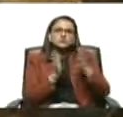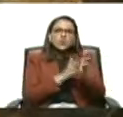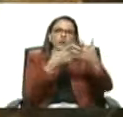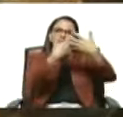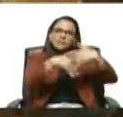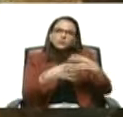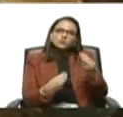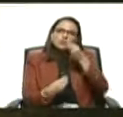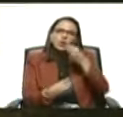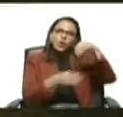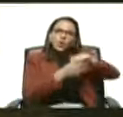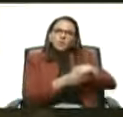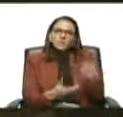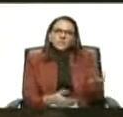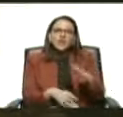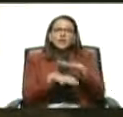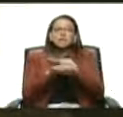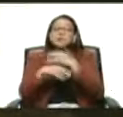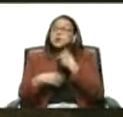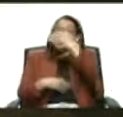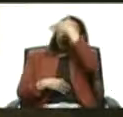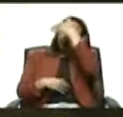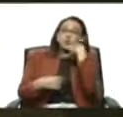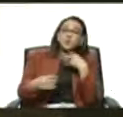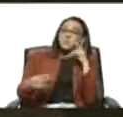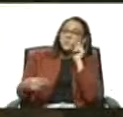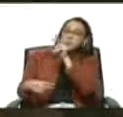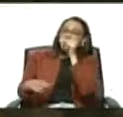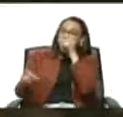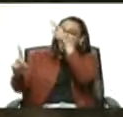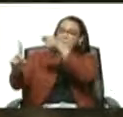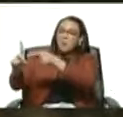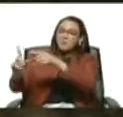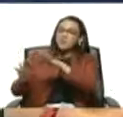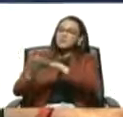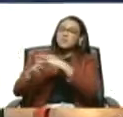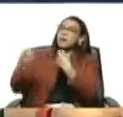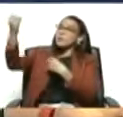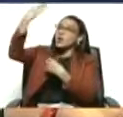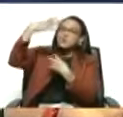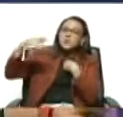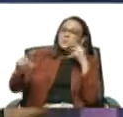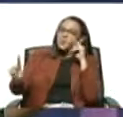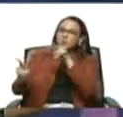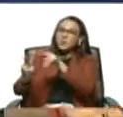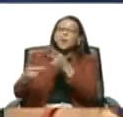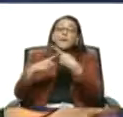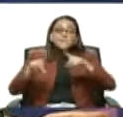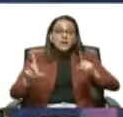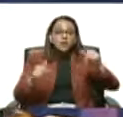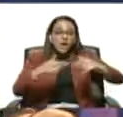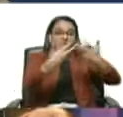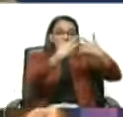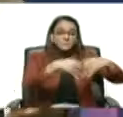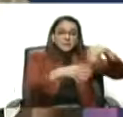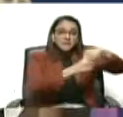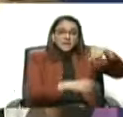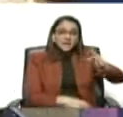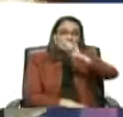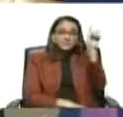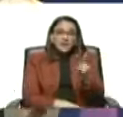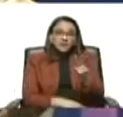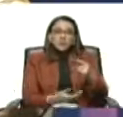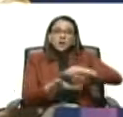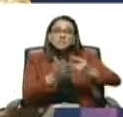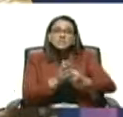entender bien porque la luz me pega directamente. Pero donde la industria nacional venezolana, que tiene una extraordinaria plataforma, tiene